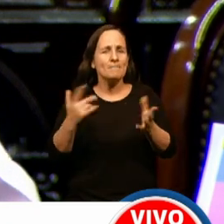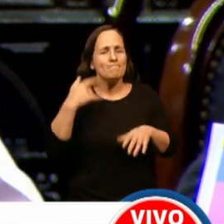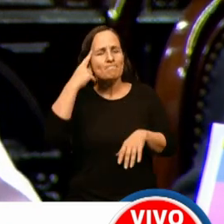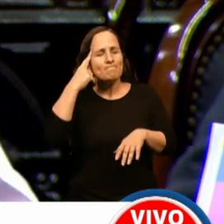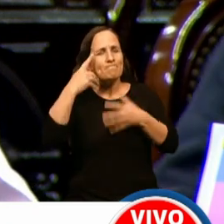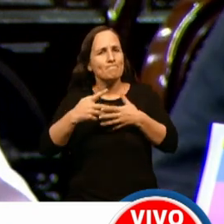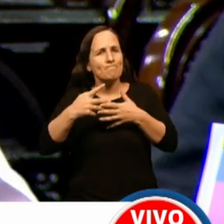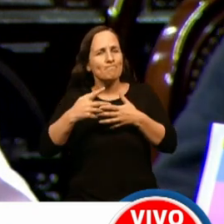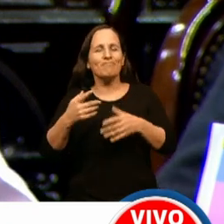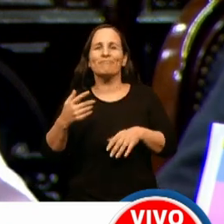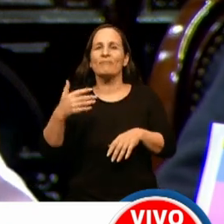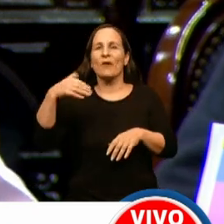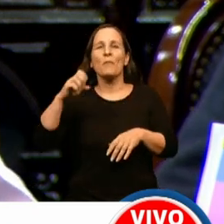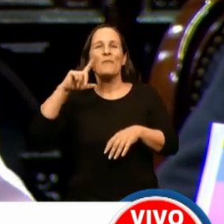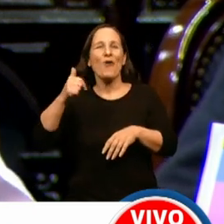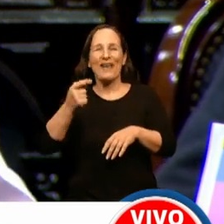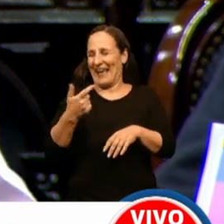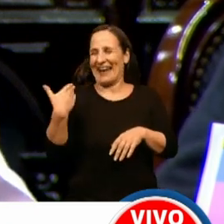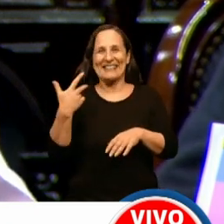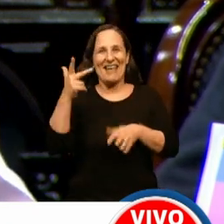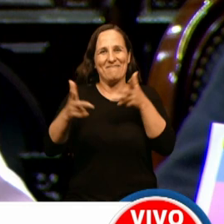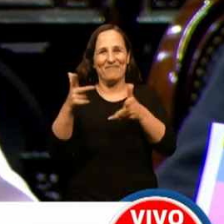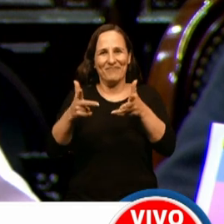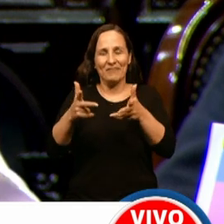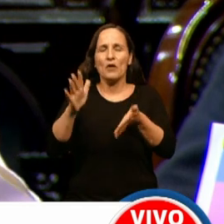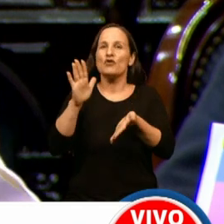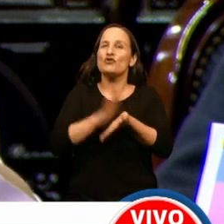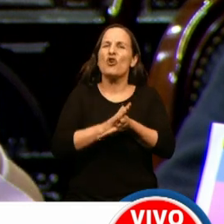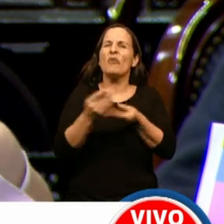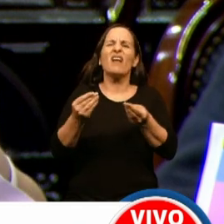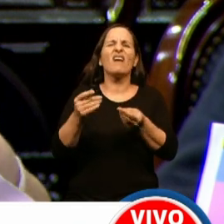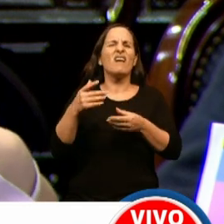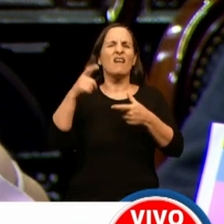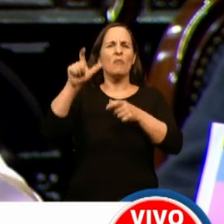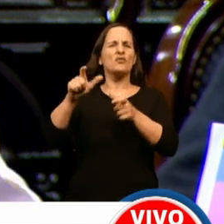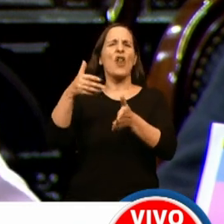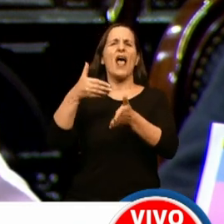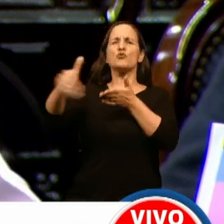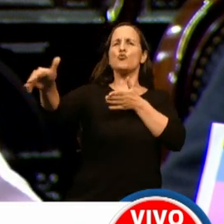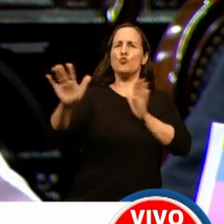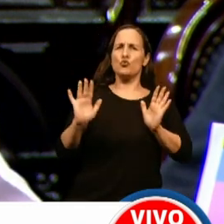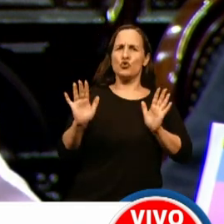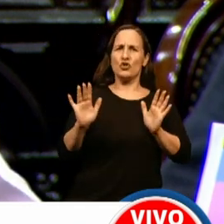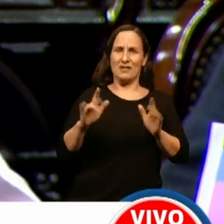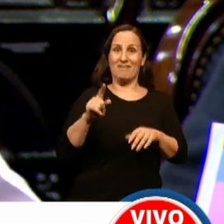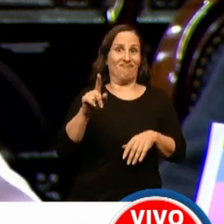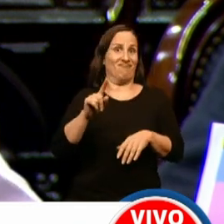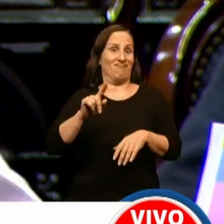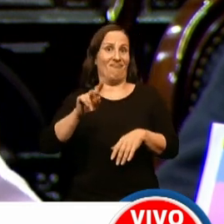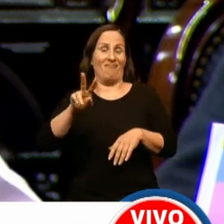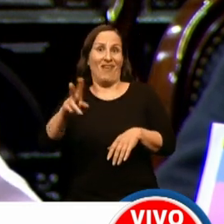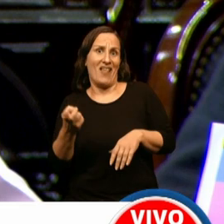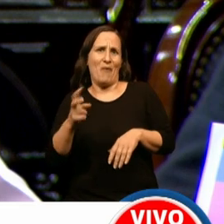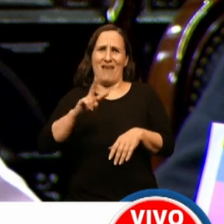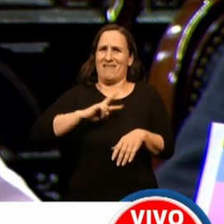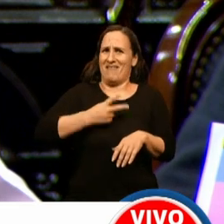mónica recién hablaba de lo que significa la exclusión de las personas travestis transexuales